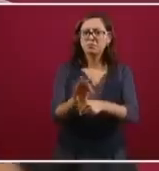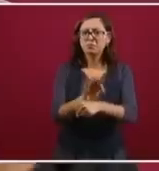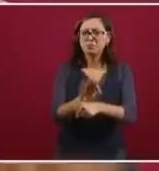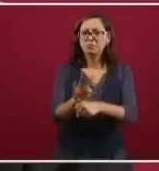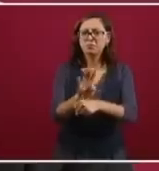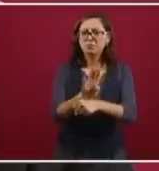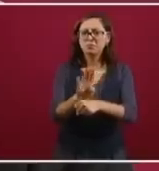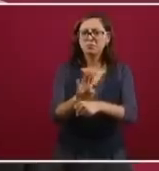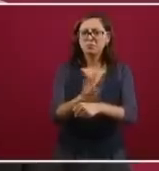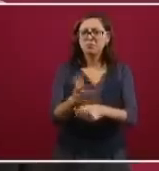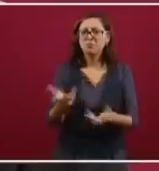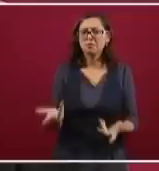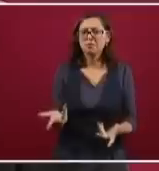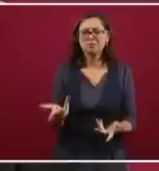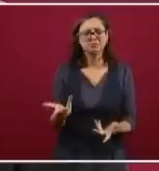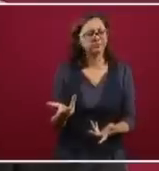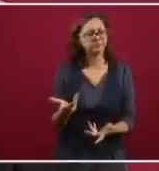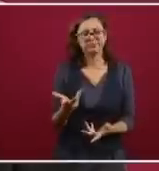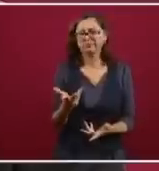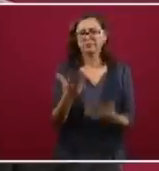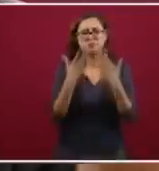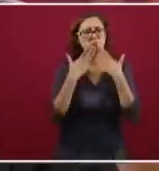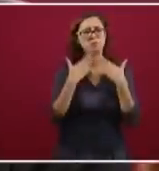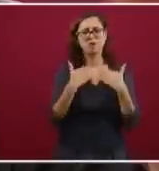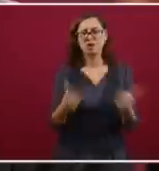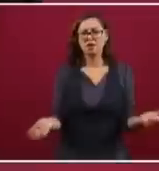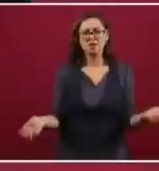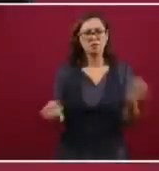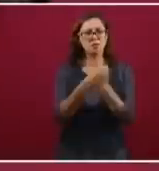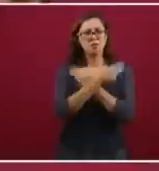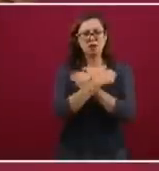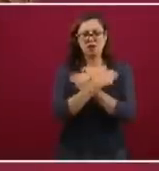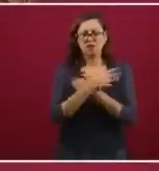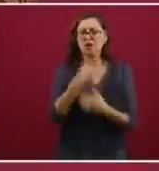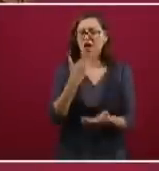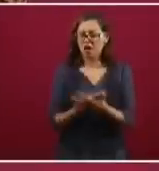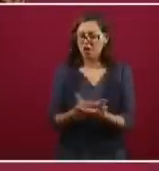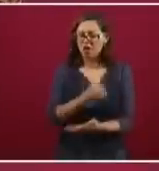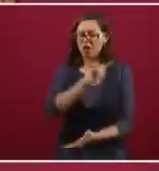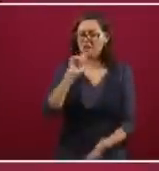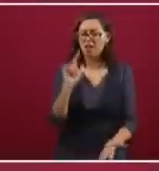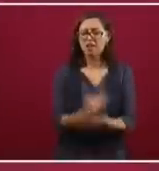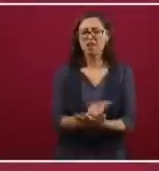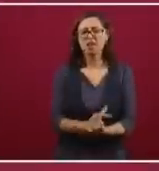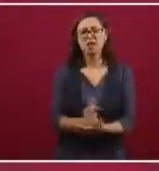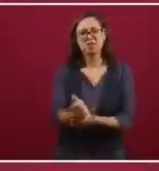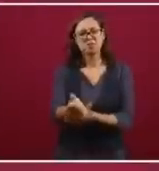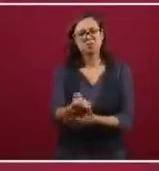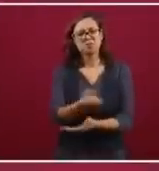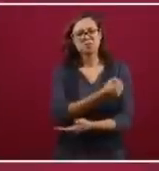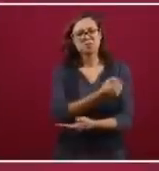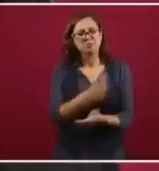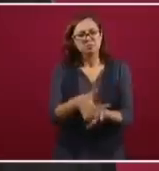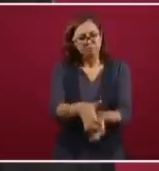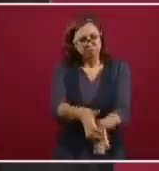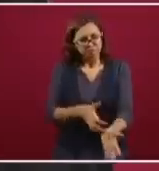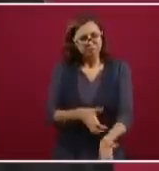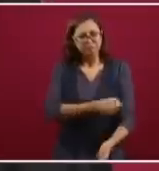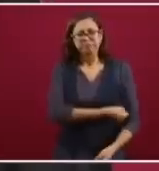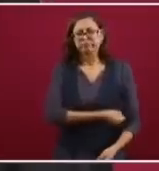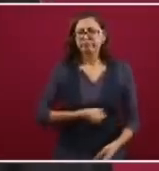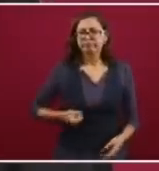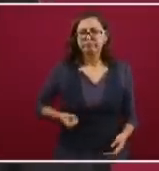Es una inmoralidad. Entonces, por eso la ley de austeridad, y no